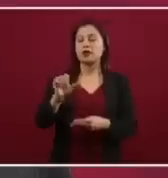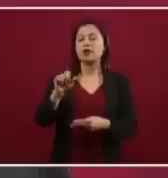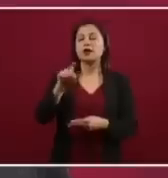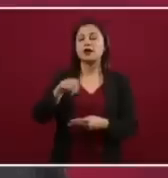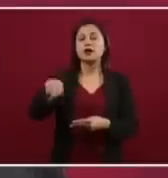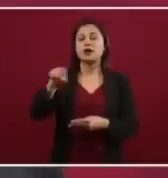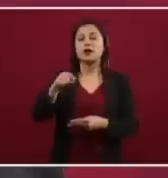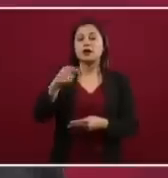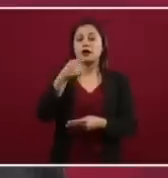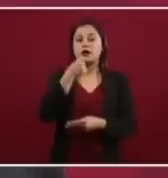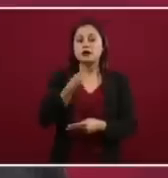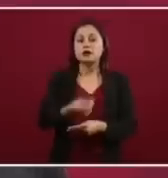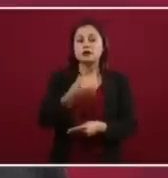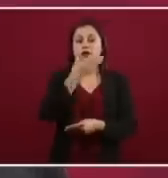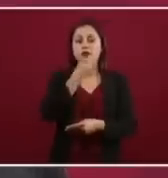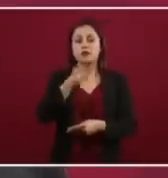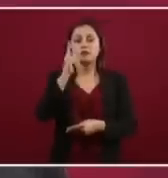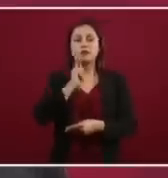becas.